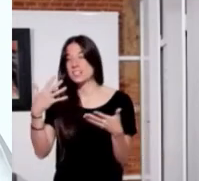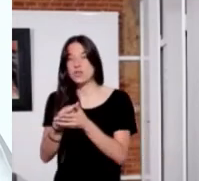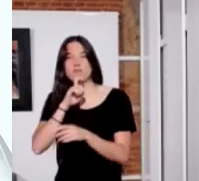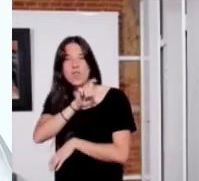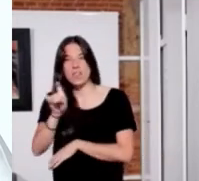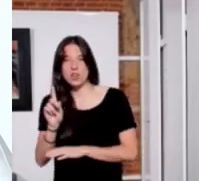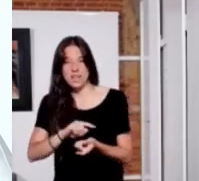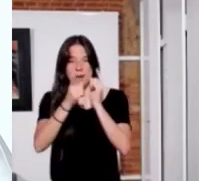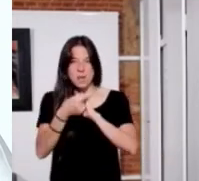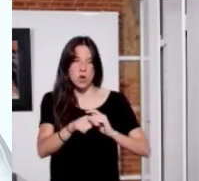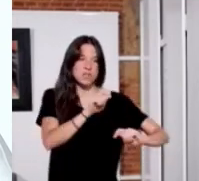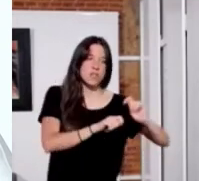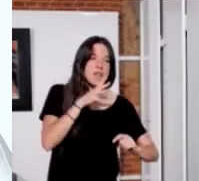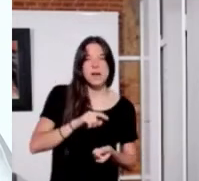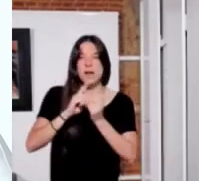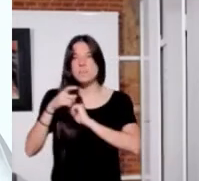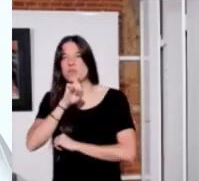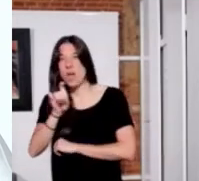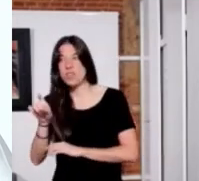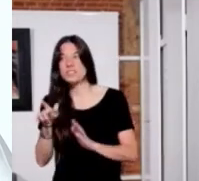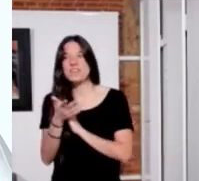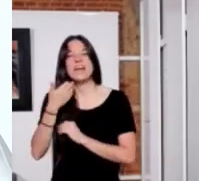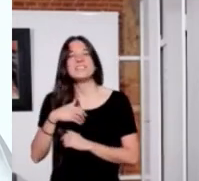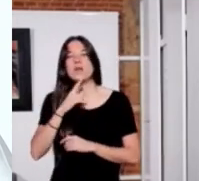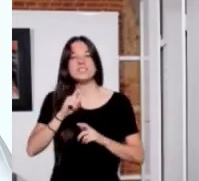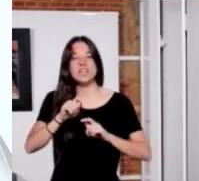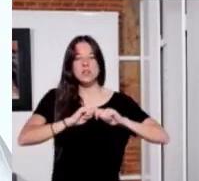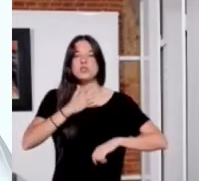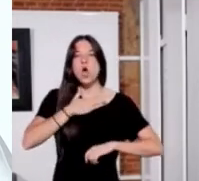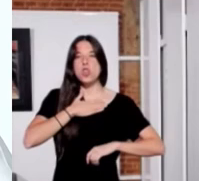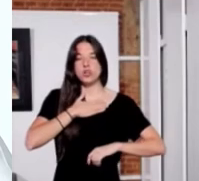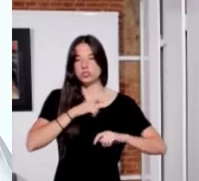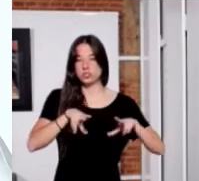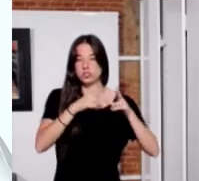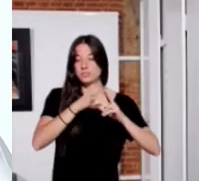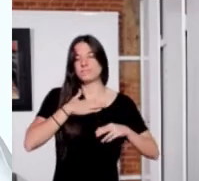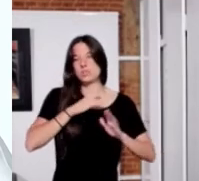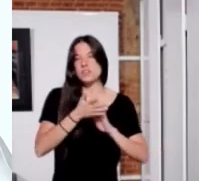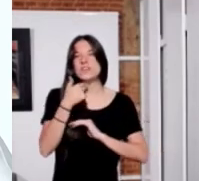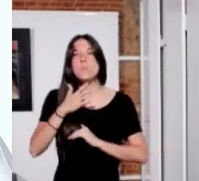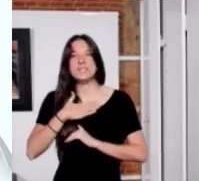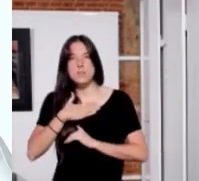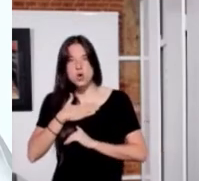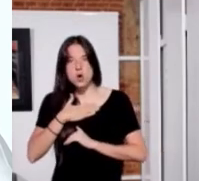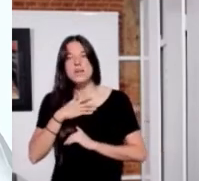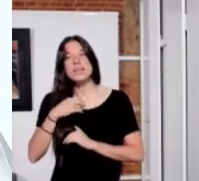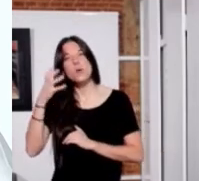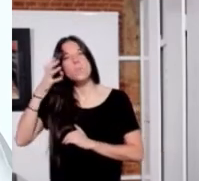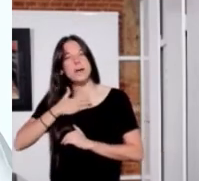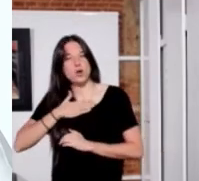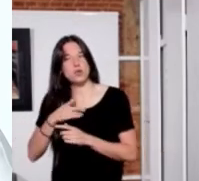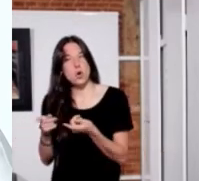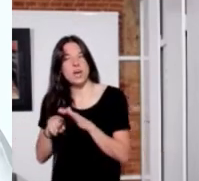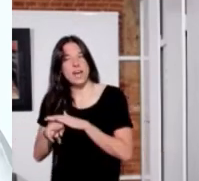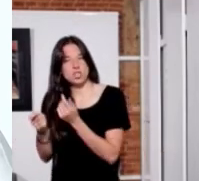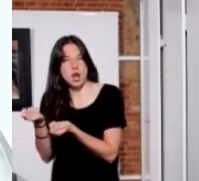eso significa que ya no son de sus socios, sino es de un patrimonio puesto a un fin, gestionado por un patronato. Y es una